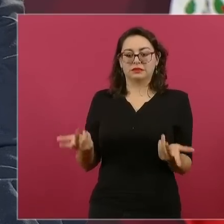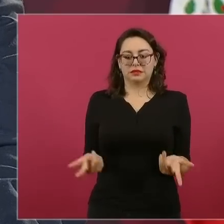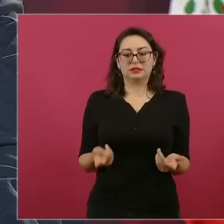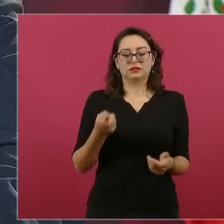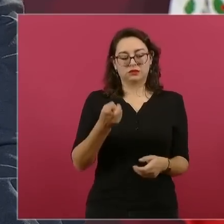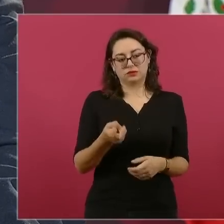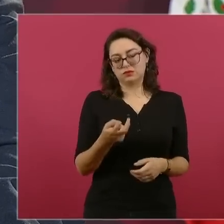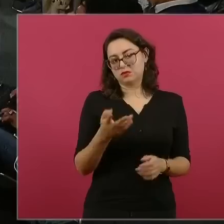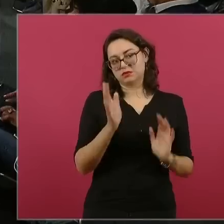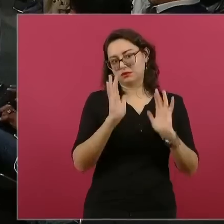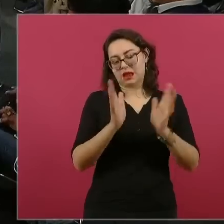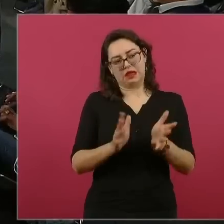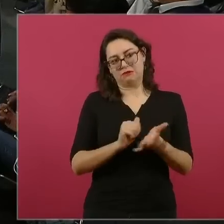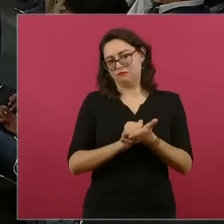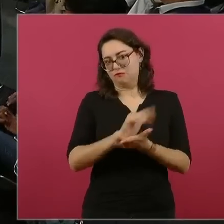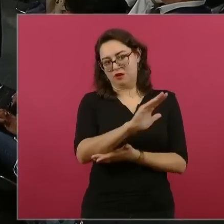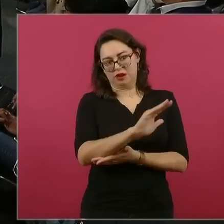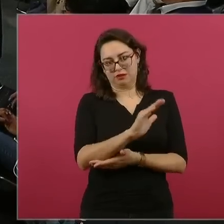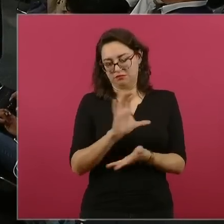revisando este asunto.